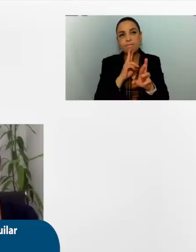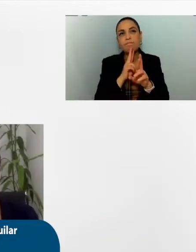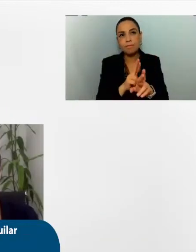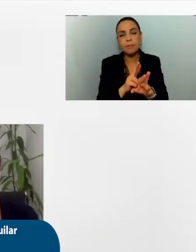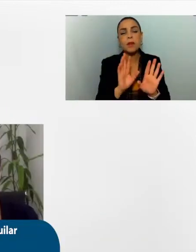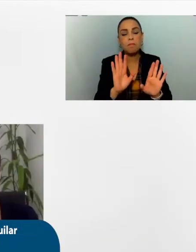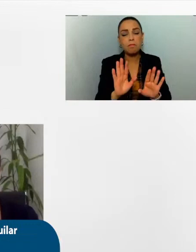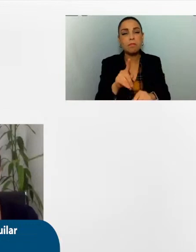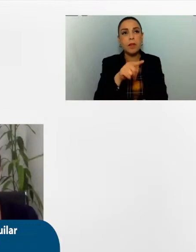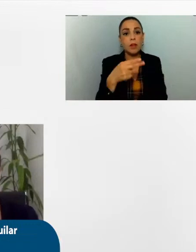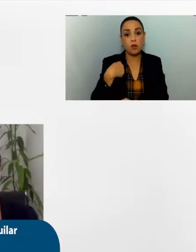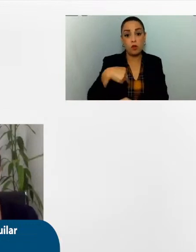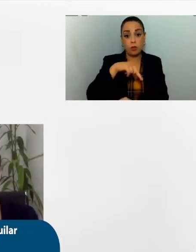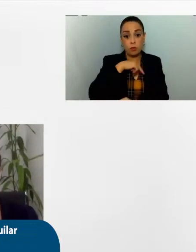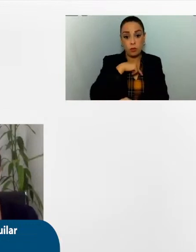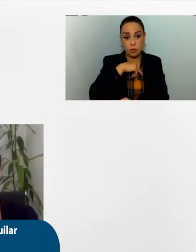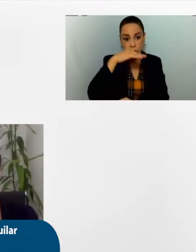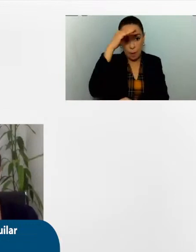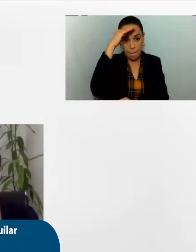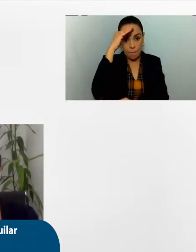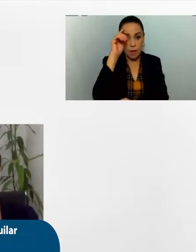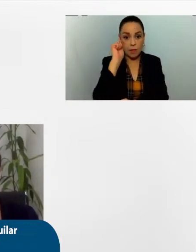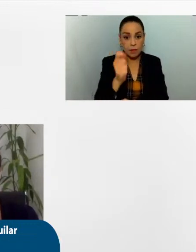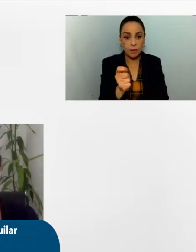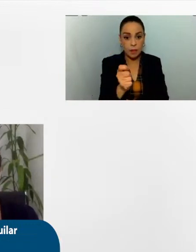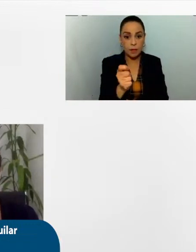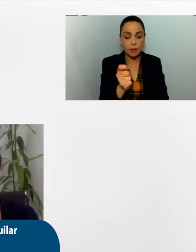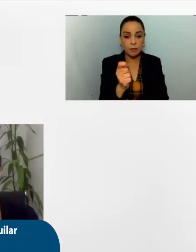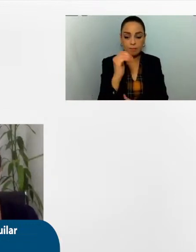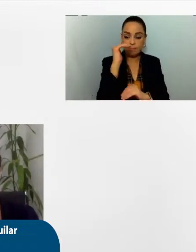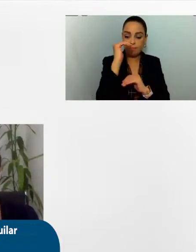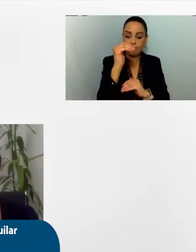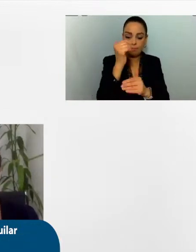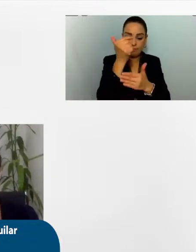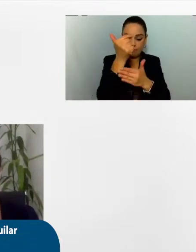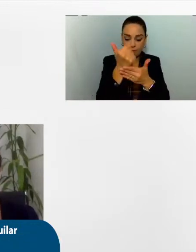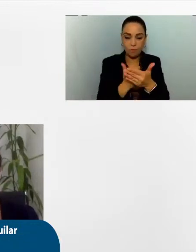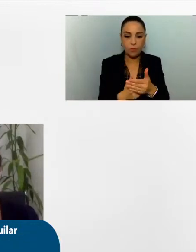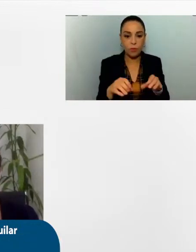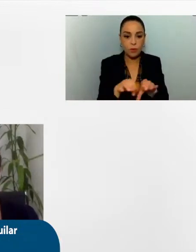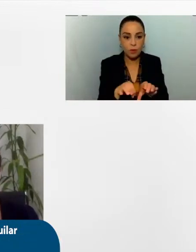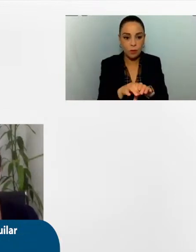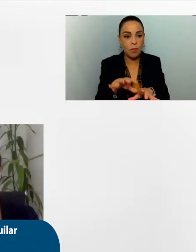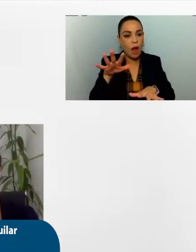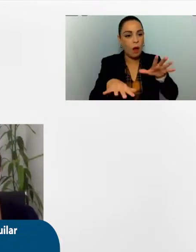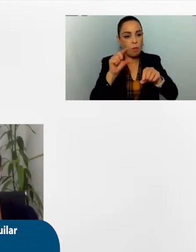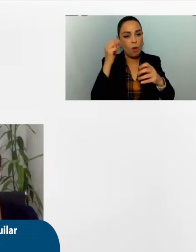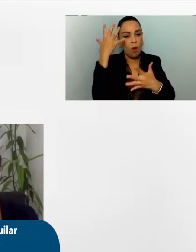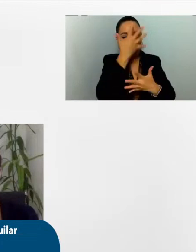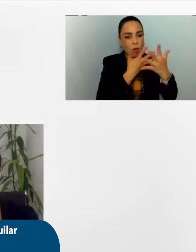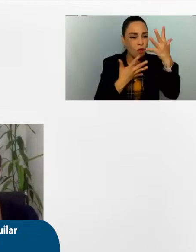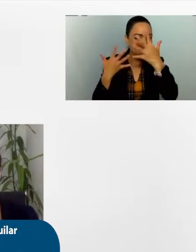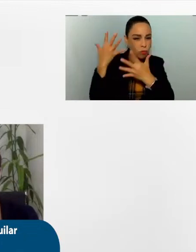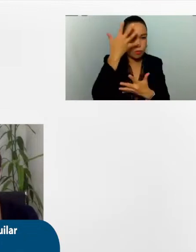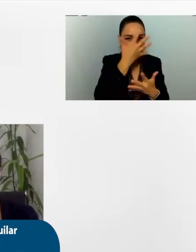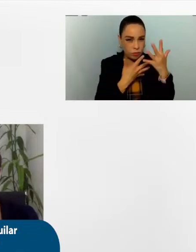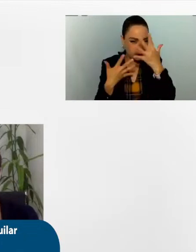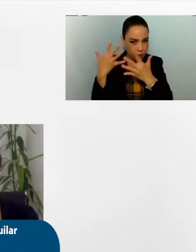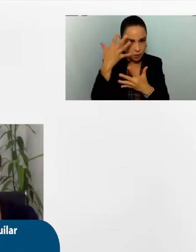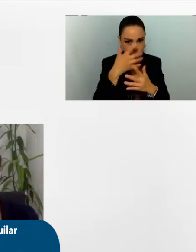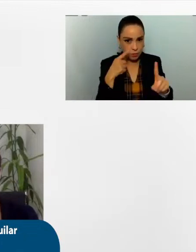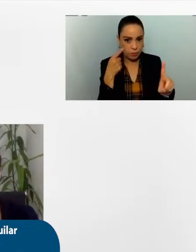veces cuando buscamos parámetros objetivos, quizá confundimos un poco de lo que se trata, tener parámetros objetivos a